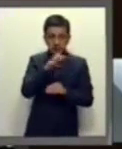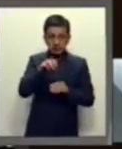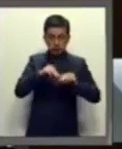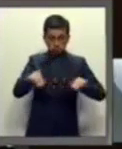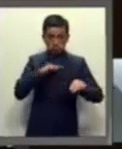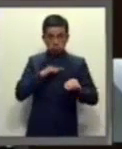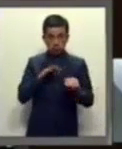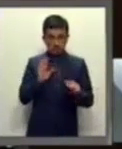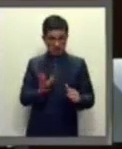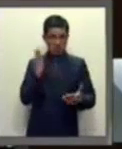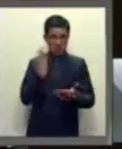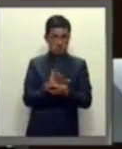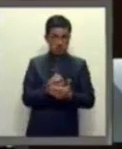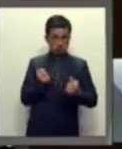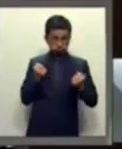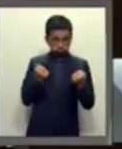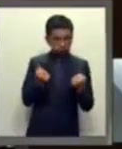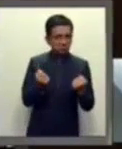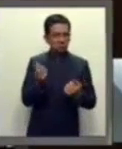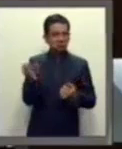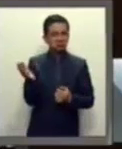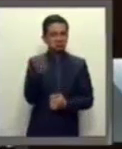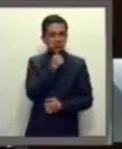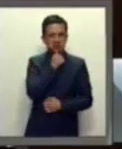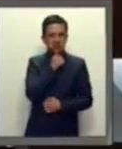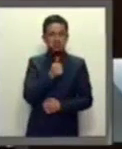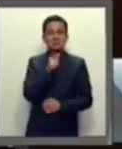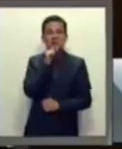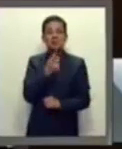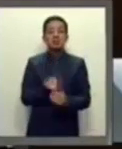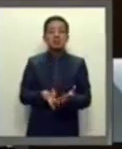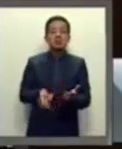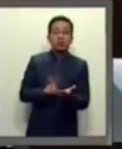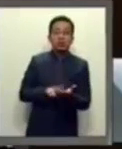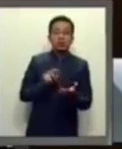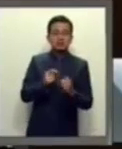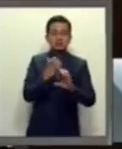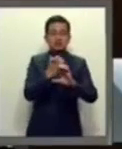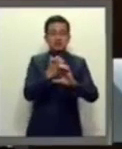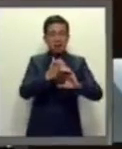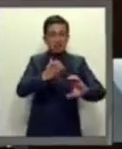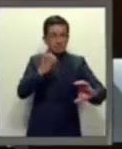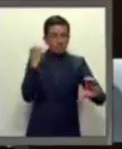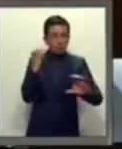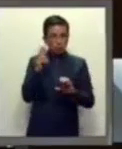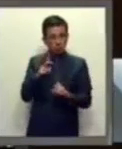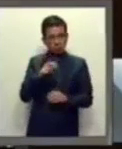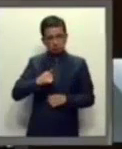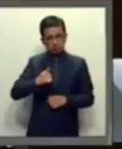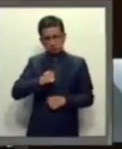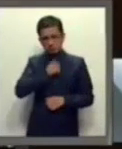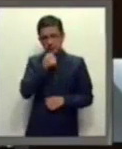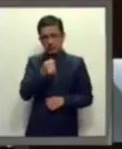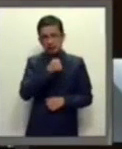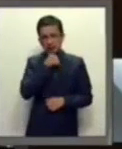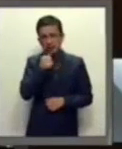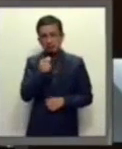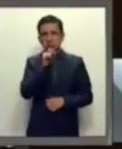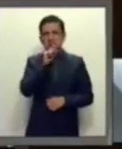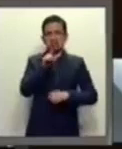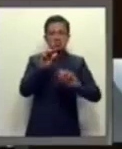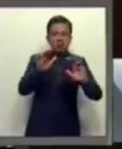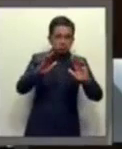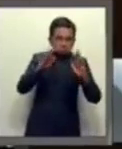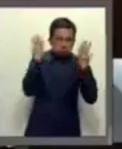A esta condición se suma la antigüedad de las unidades y el exceso de velocidad en